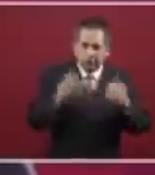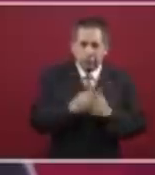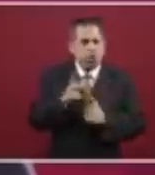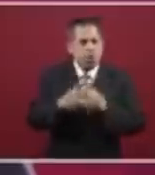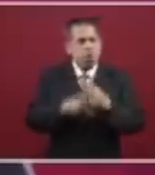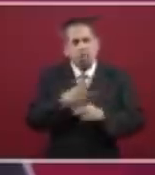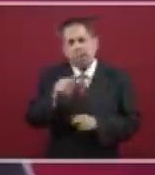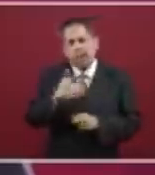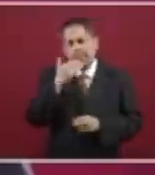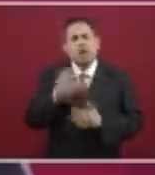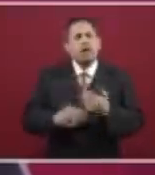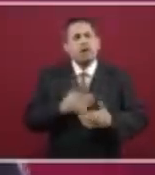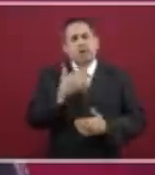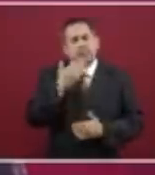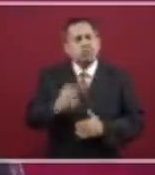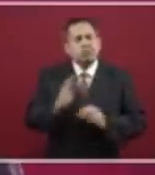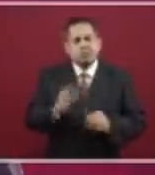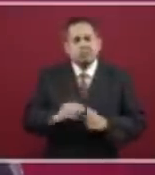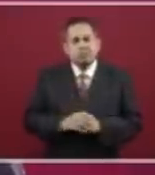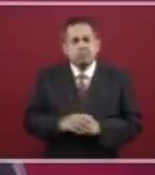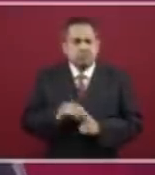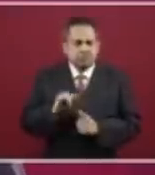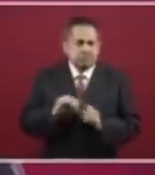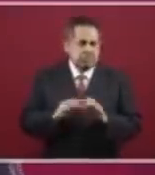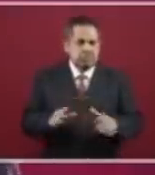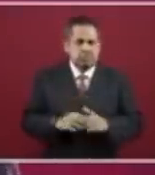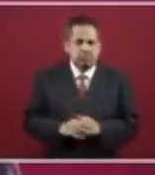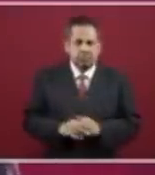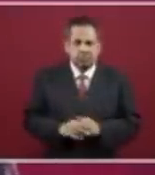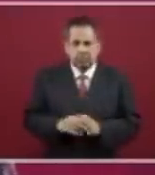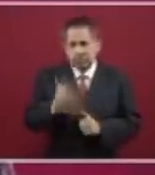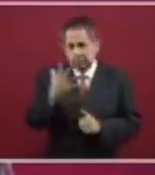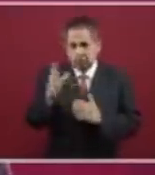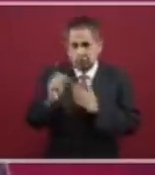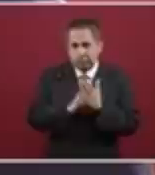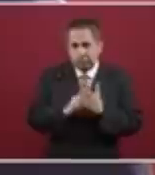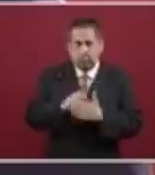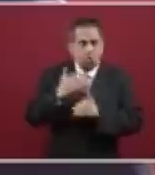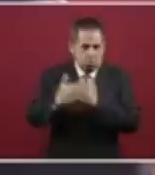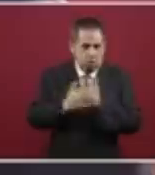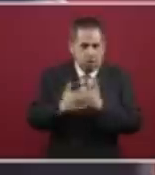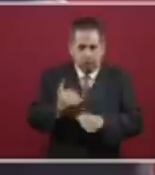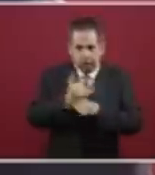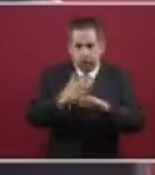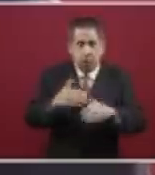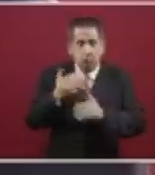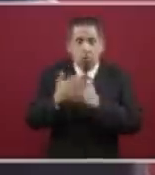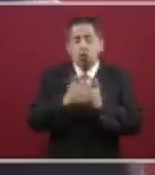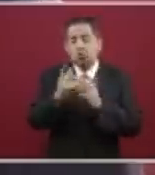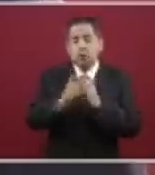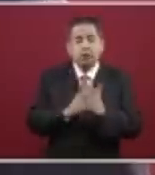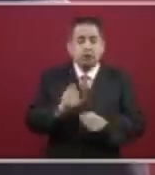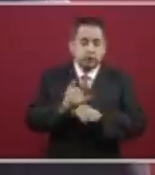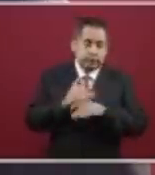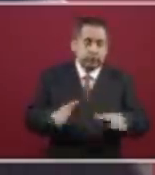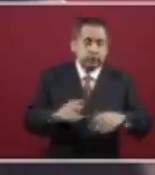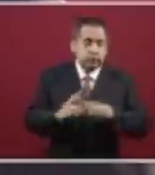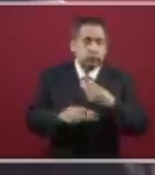bien. Sí, en efecto, son 5 meses. Yo voy a informar el mes próximo.